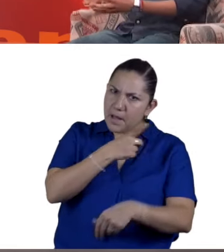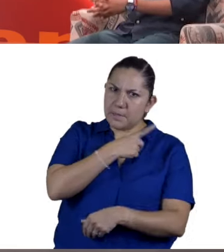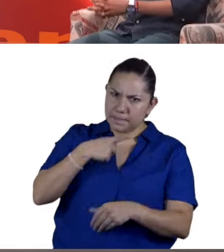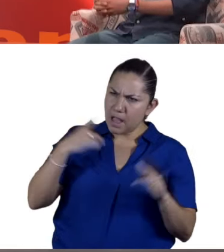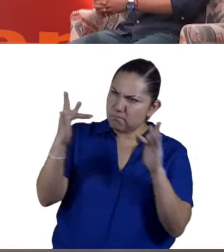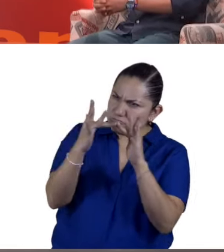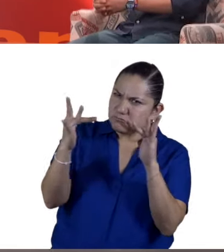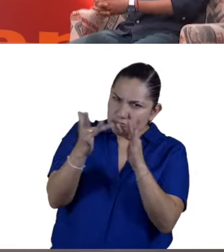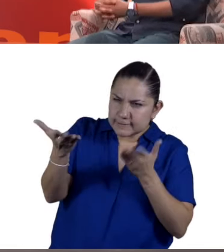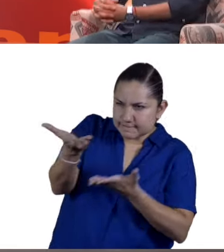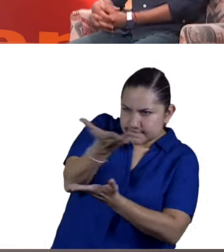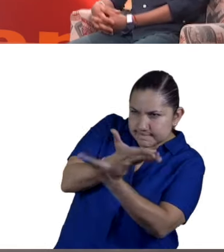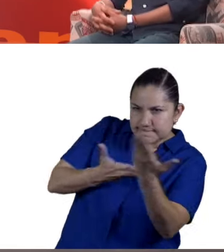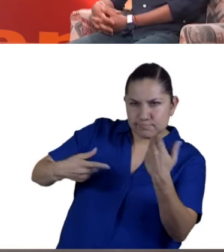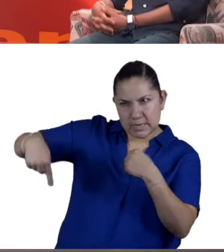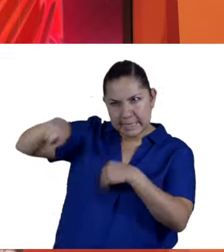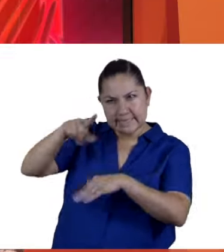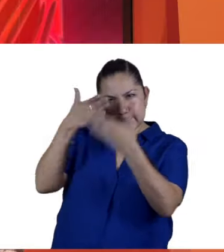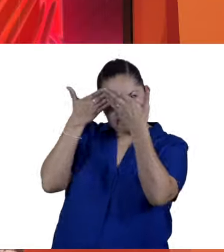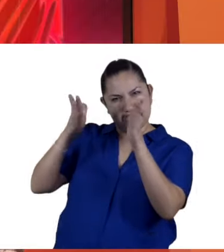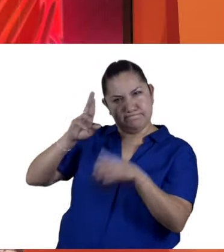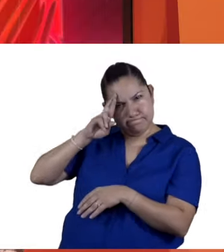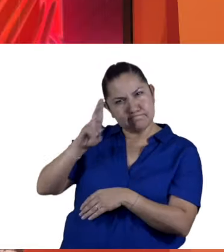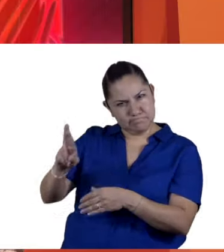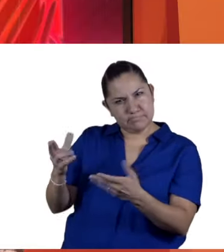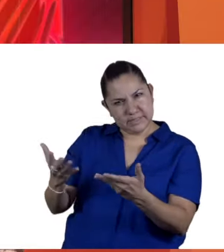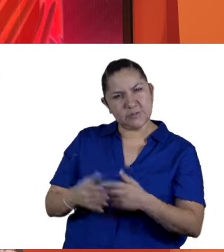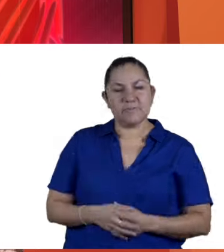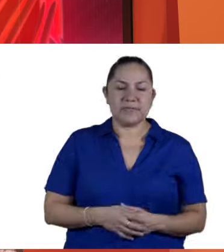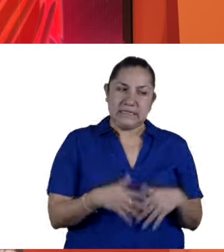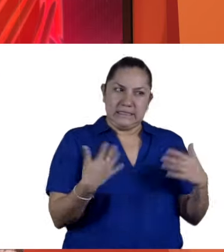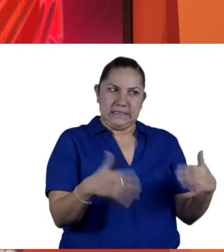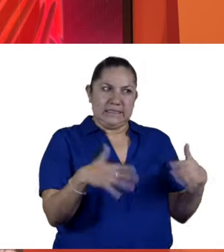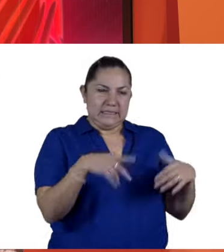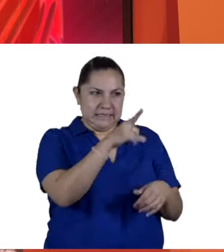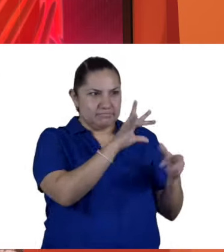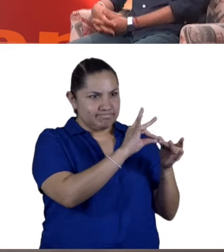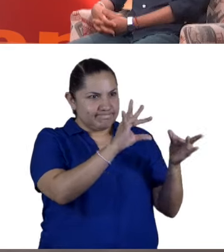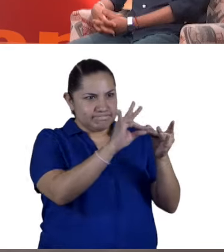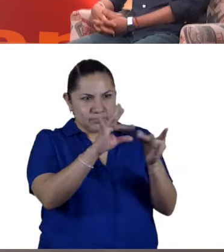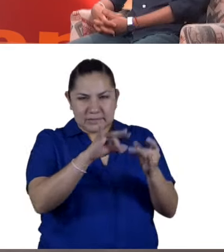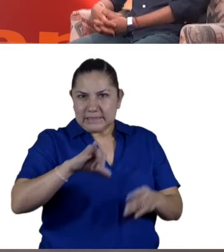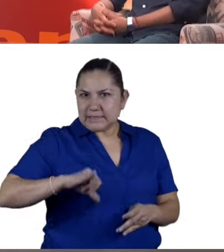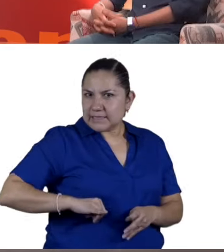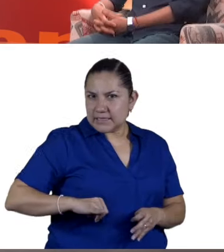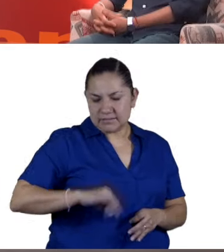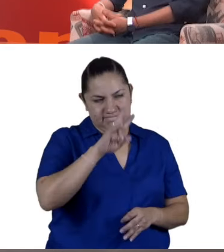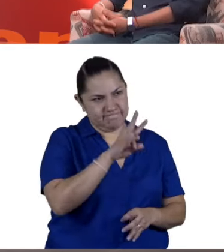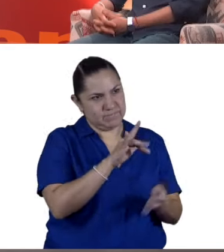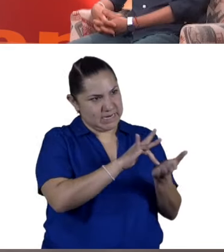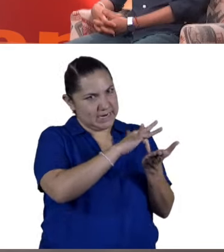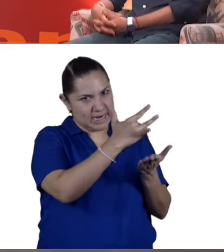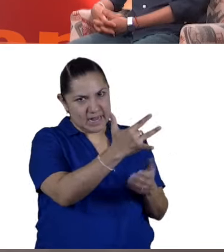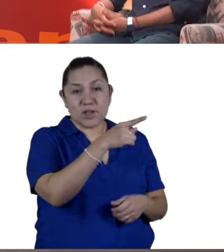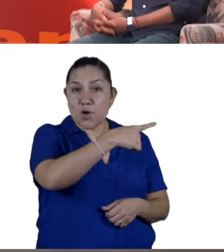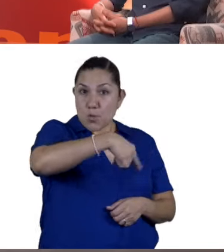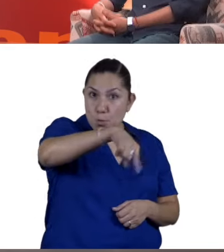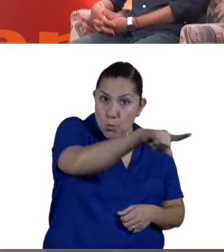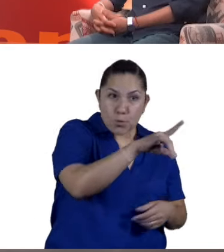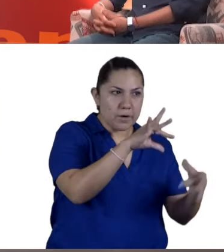de comunicación. Bueno, híjole, se fue rapidísimo. Va a llegar el momento de despedirnos. Les agradezco